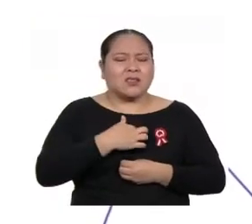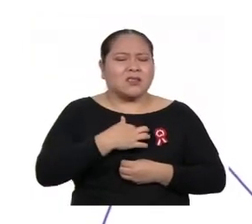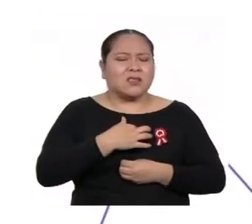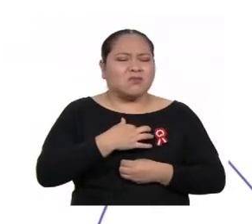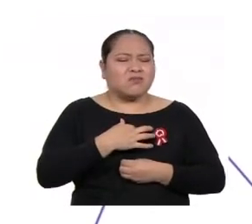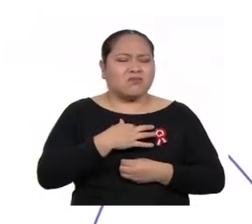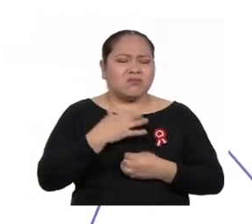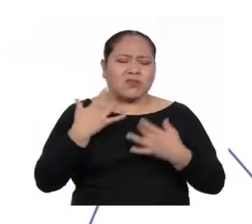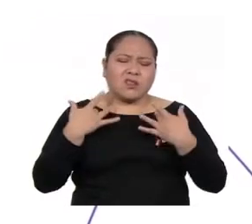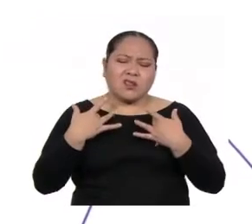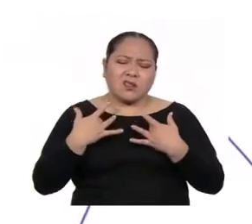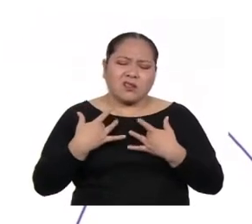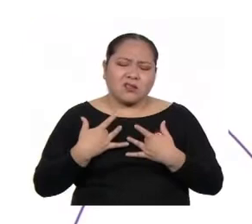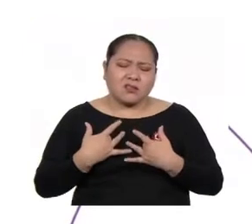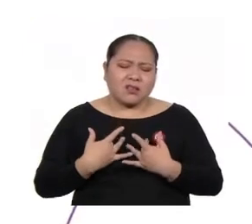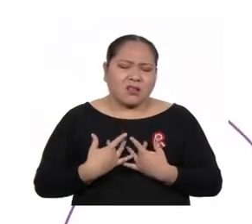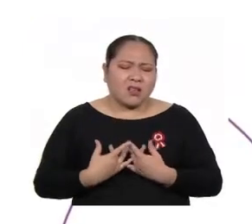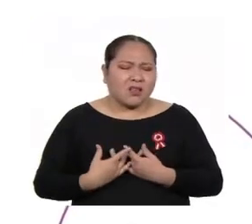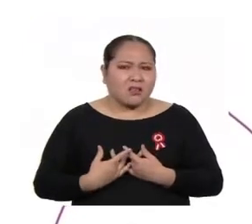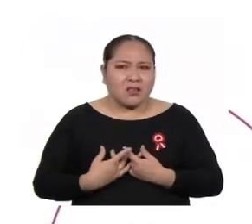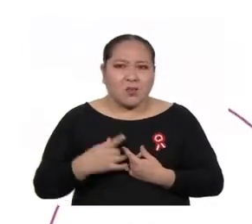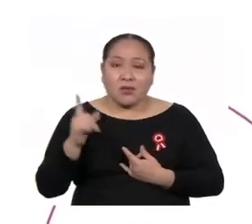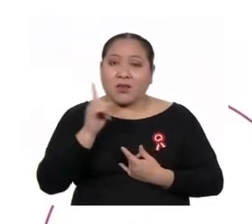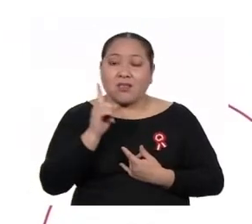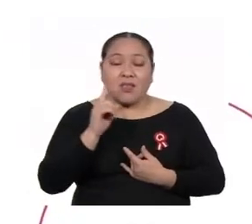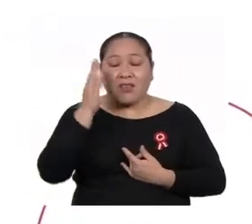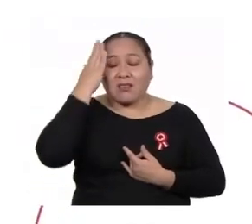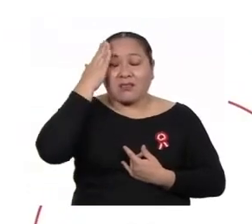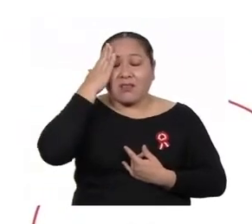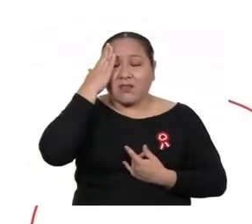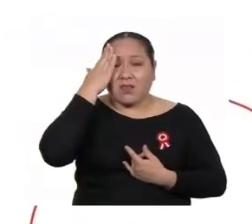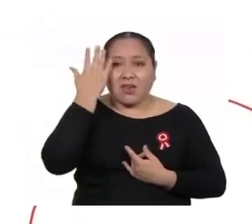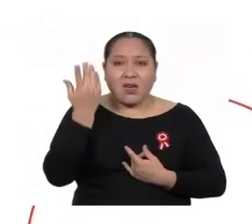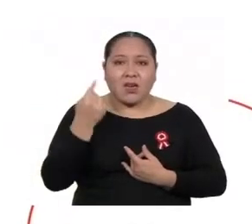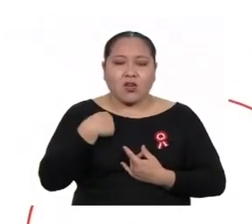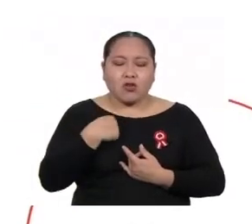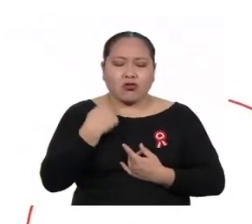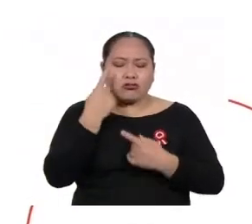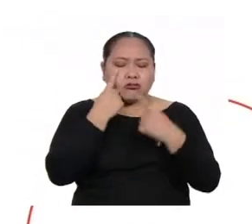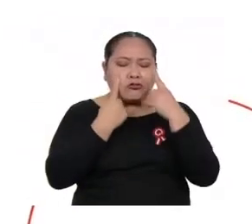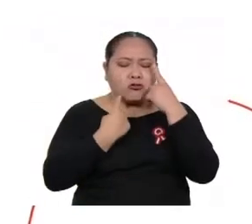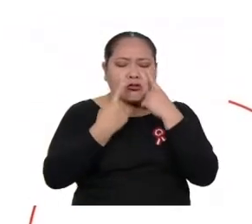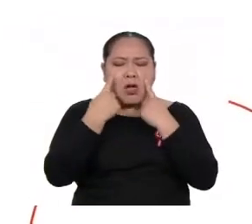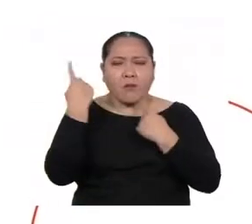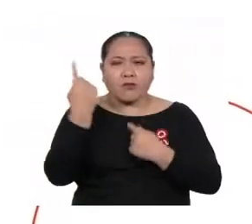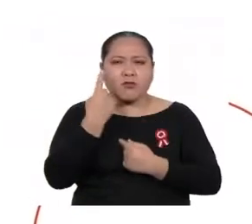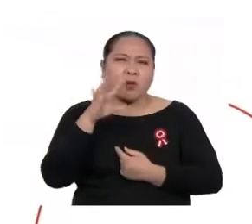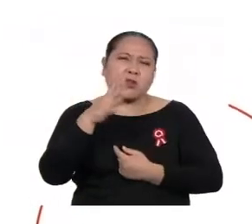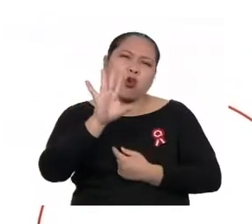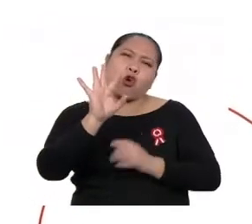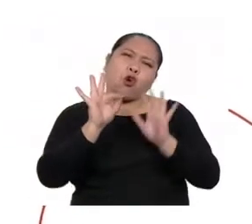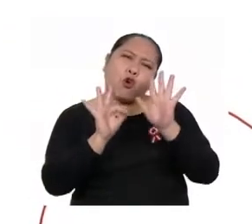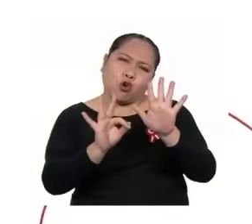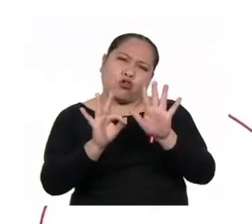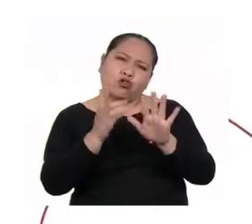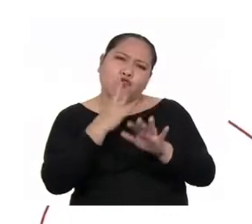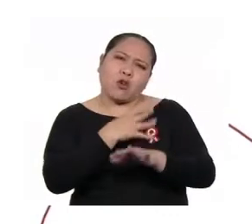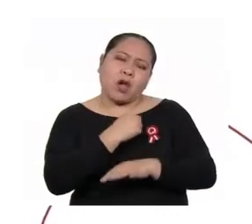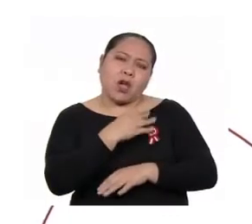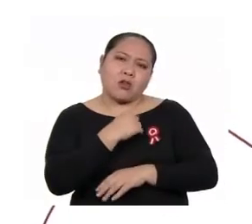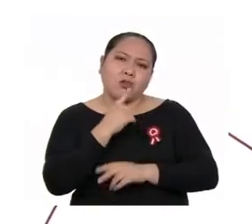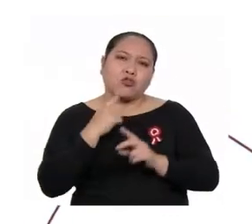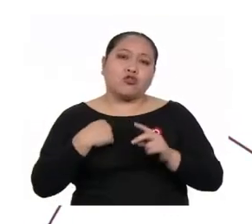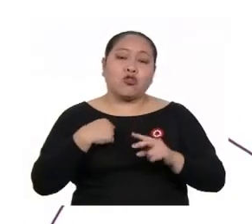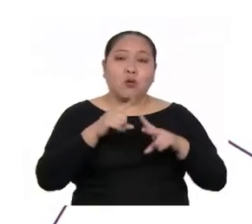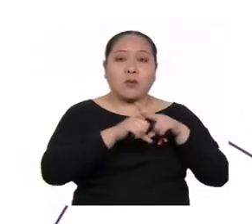gran melancolía, pero nadie supo que lloraba en mi soledad. Tendría yo 8 años de edad cuando fugué. Mi